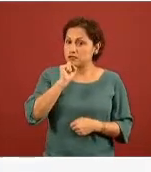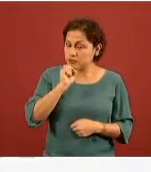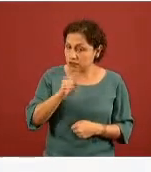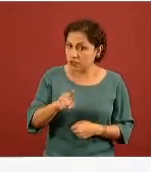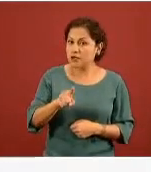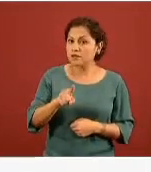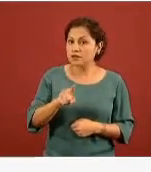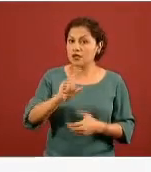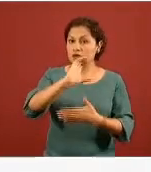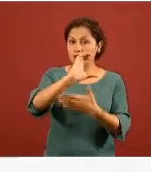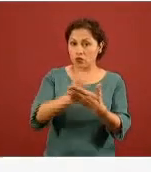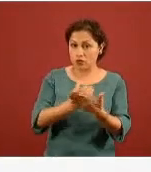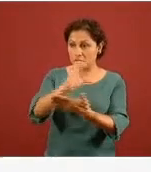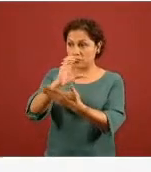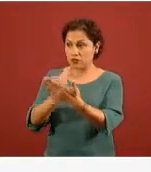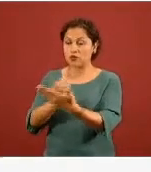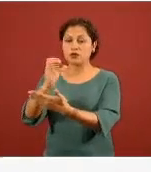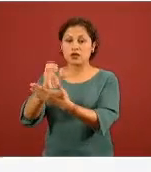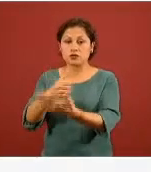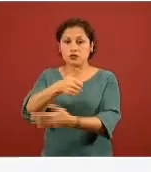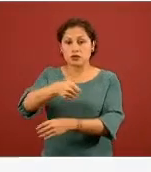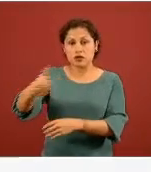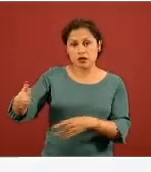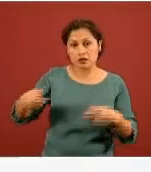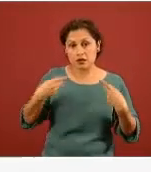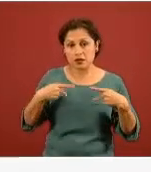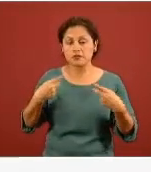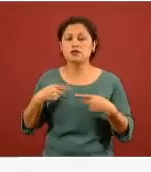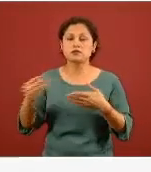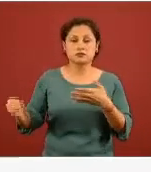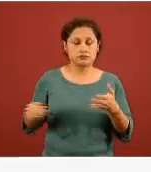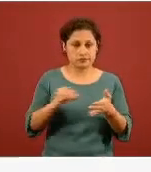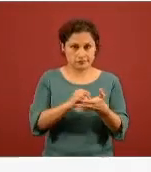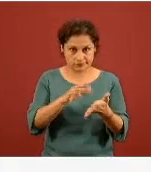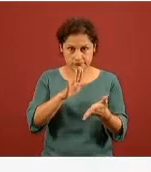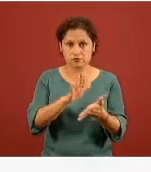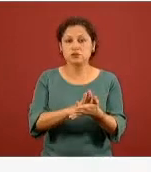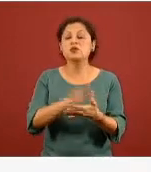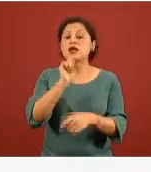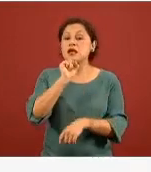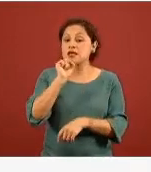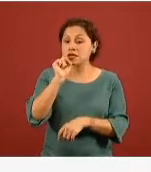colectivos, en nuestro contrato colectivo y en la Ley Federal del Trabajo también lo que se llama